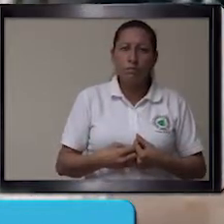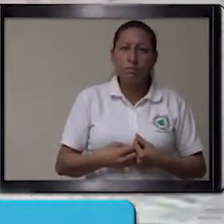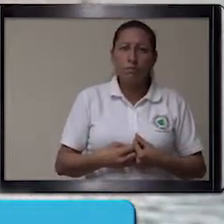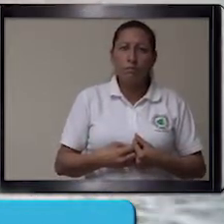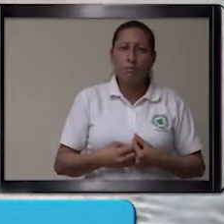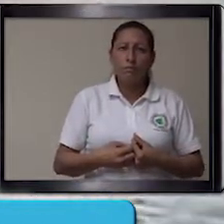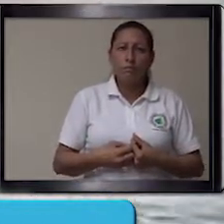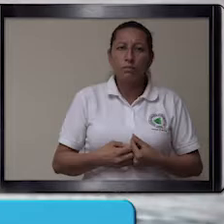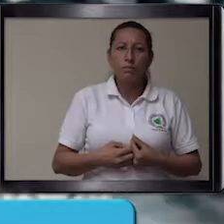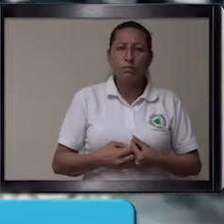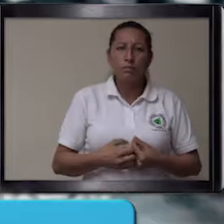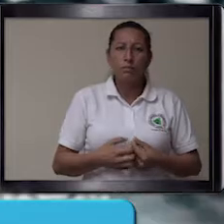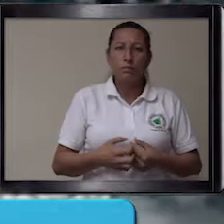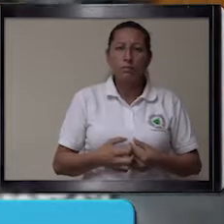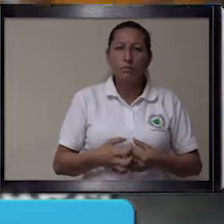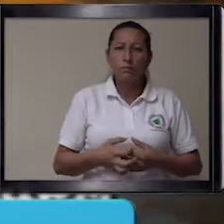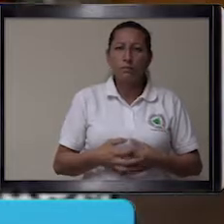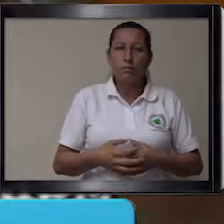indirectamente.